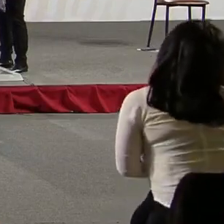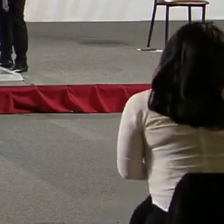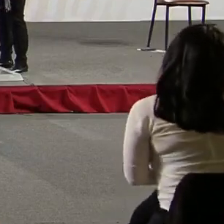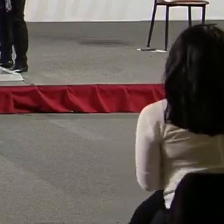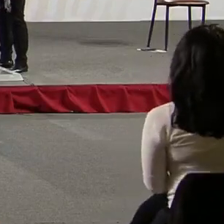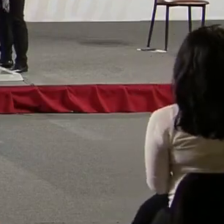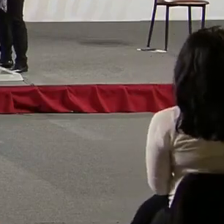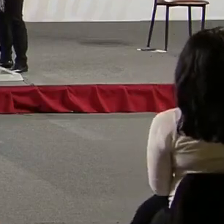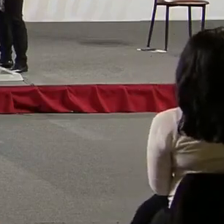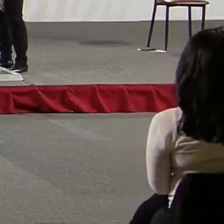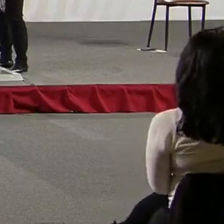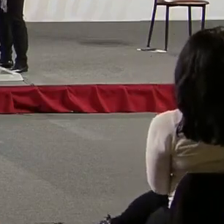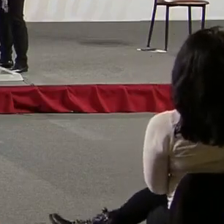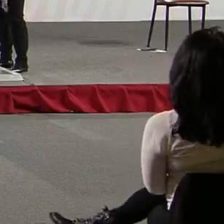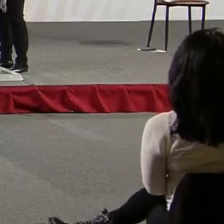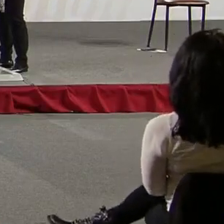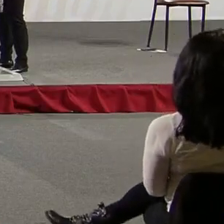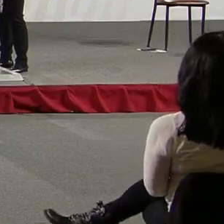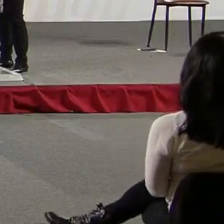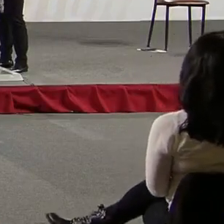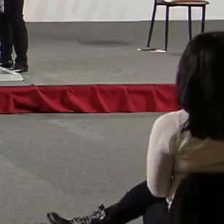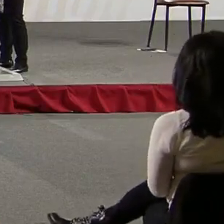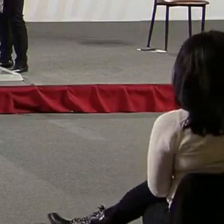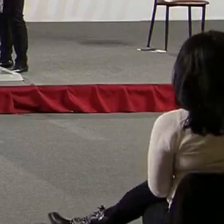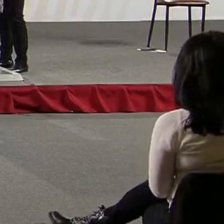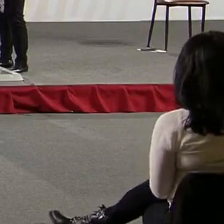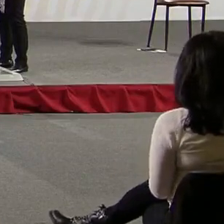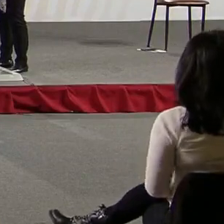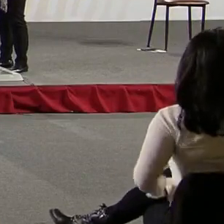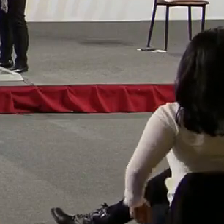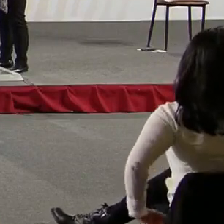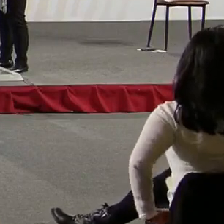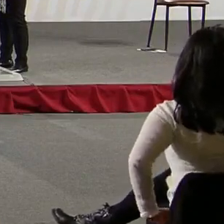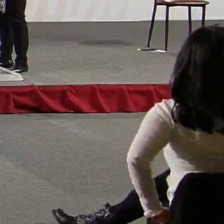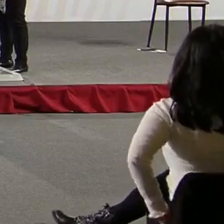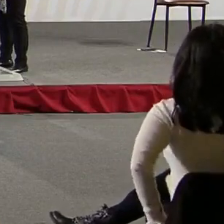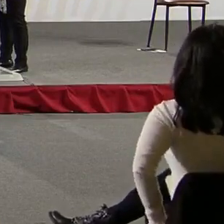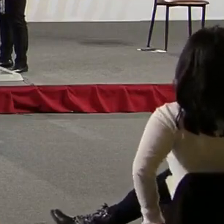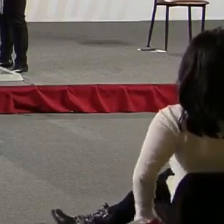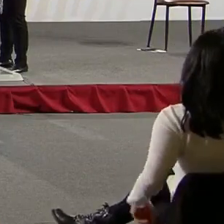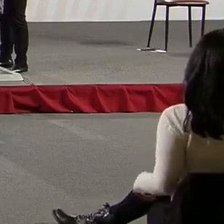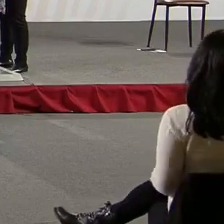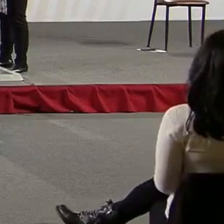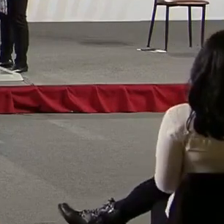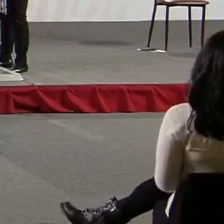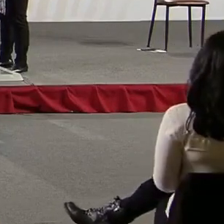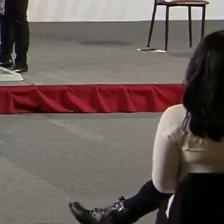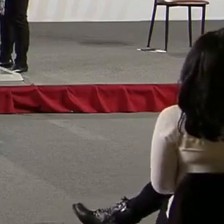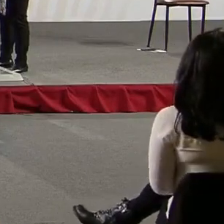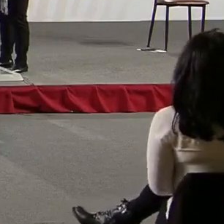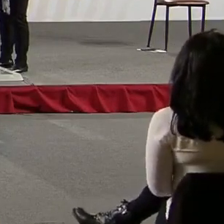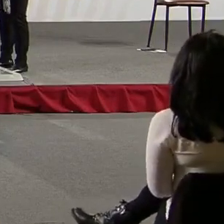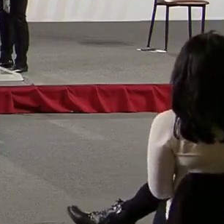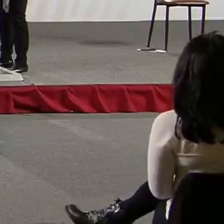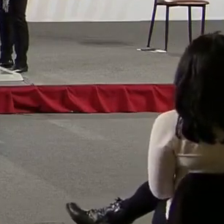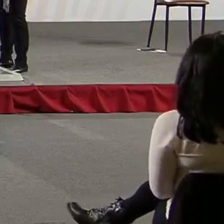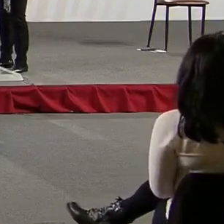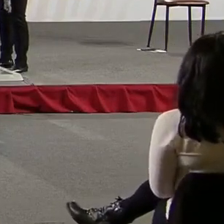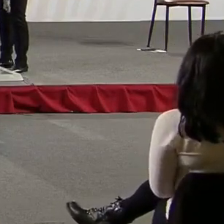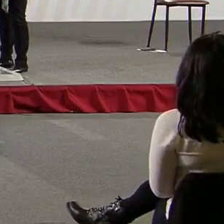pues 30 personas o personajes incluso reconocidos.